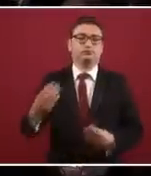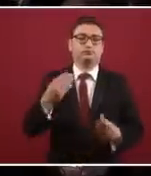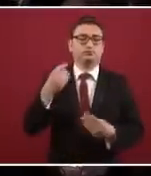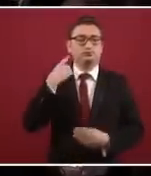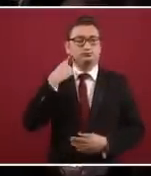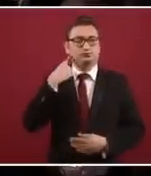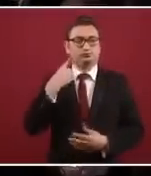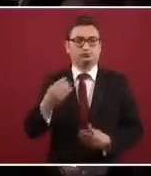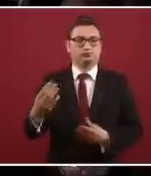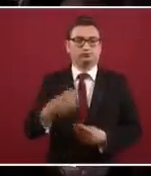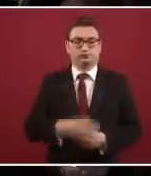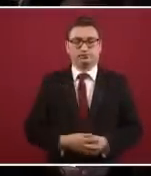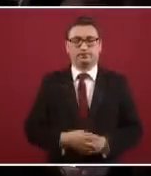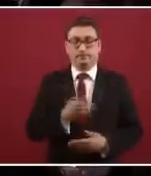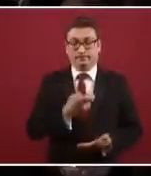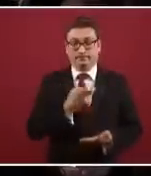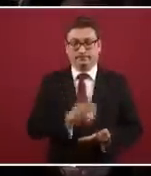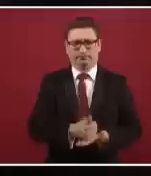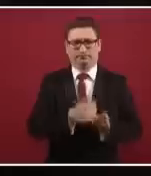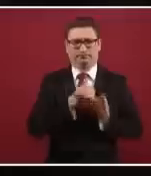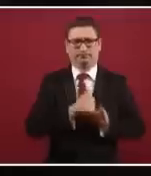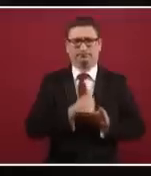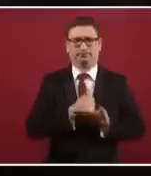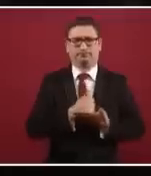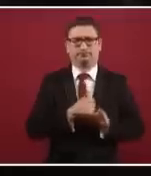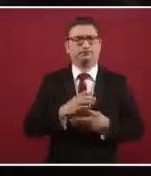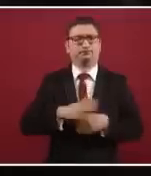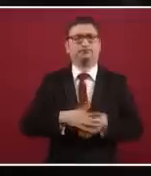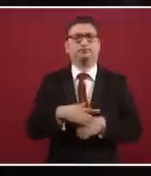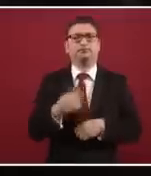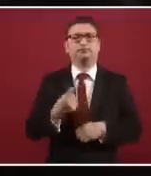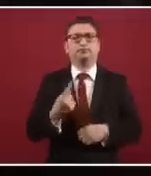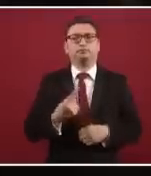Esto nos ayuda mucho porque